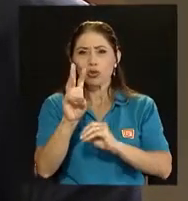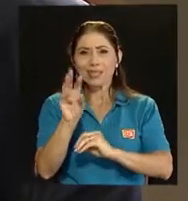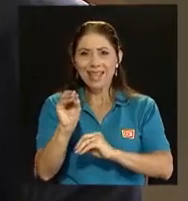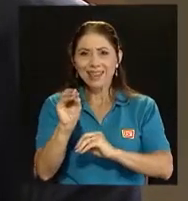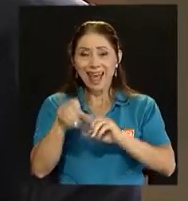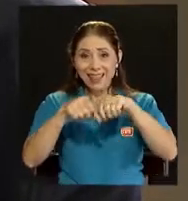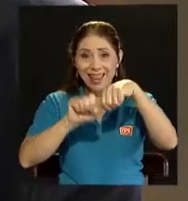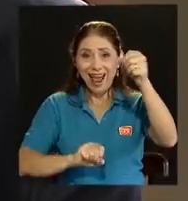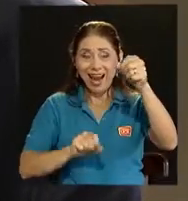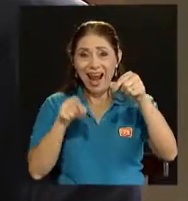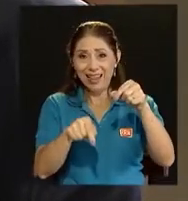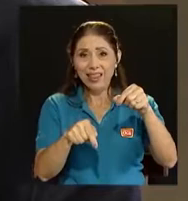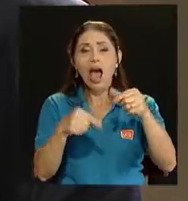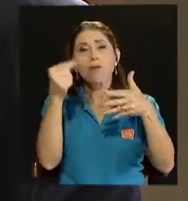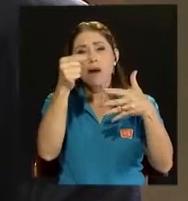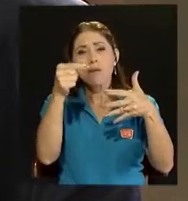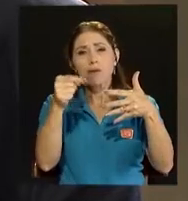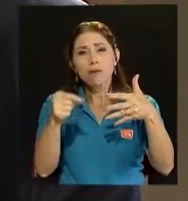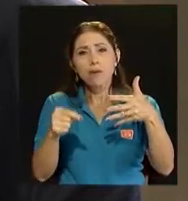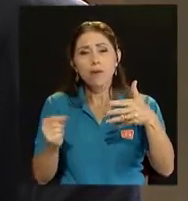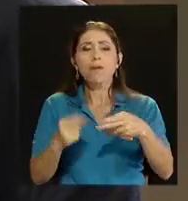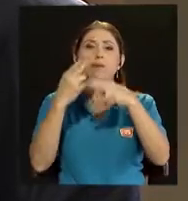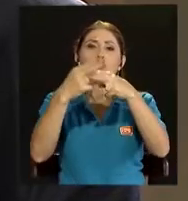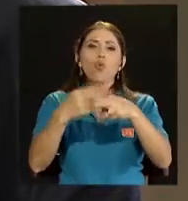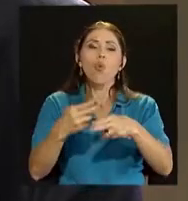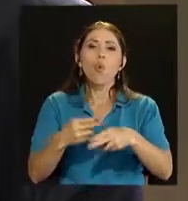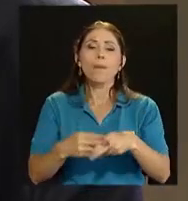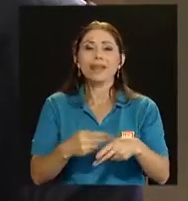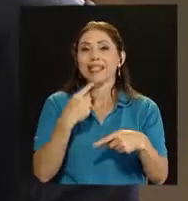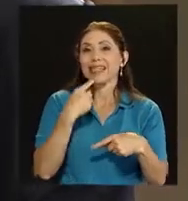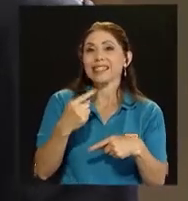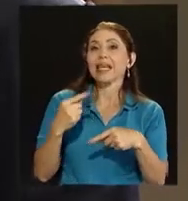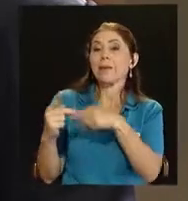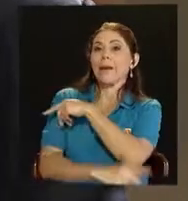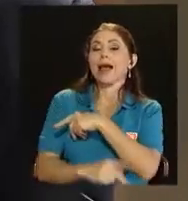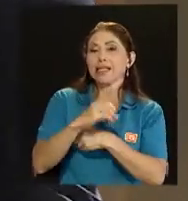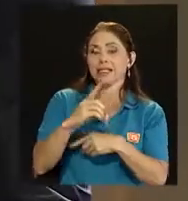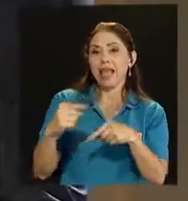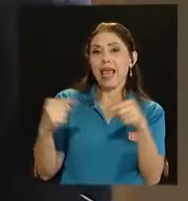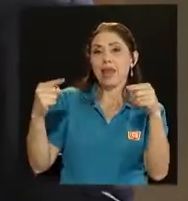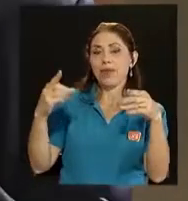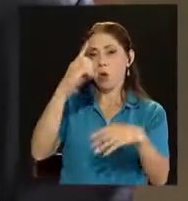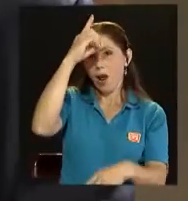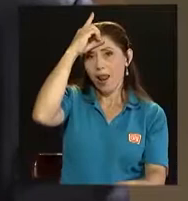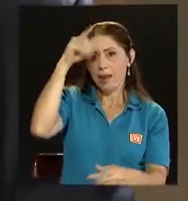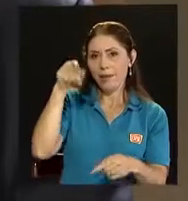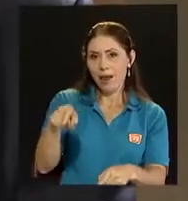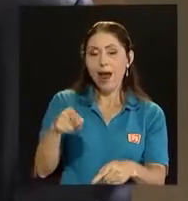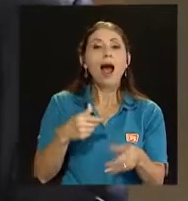se mencionan los países de enemigo, a pesar de que hoy en día,